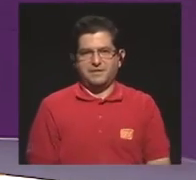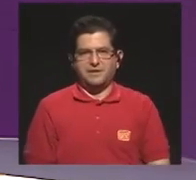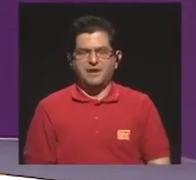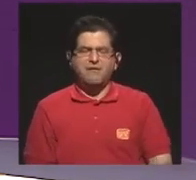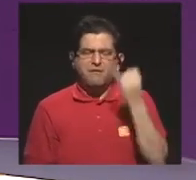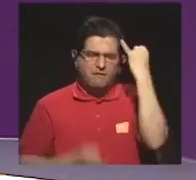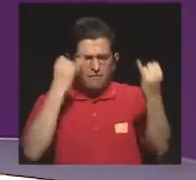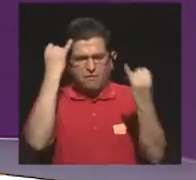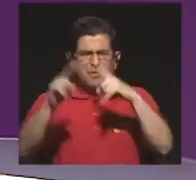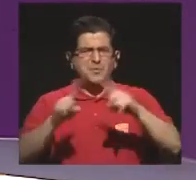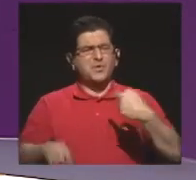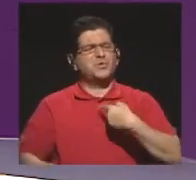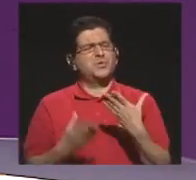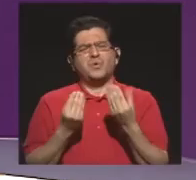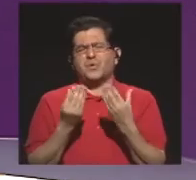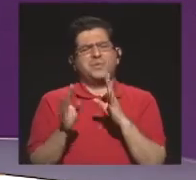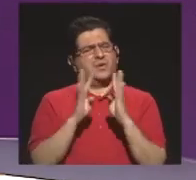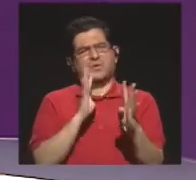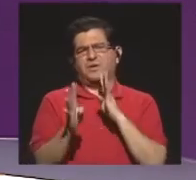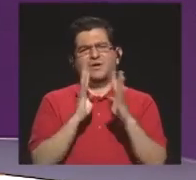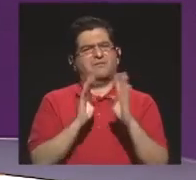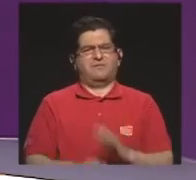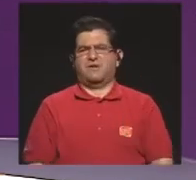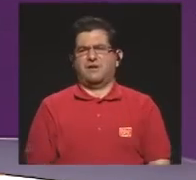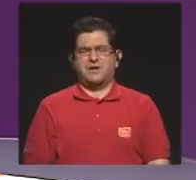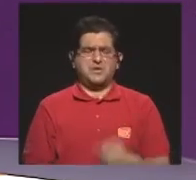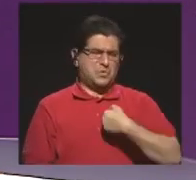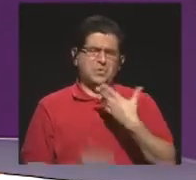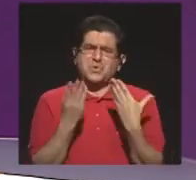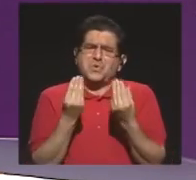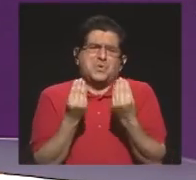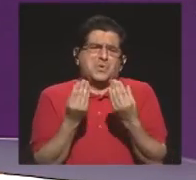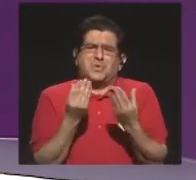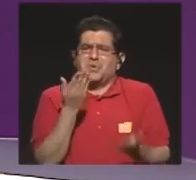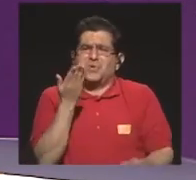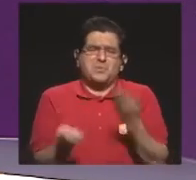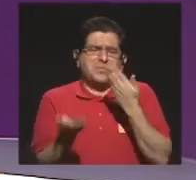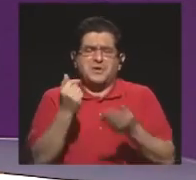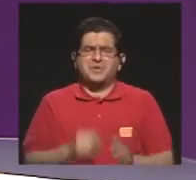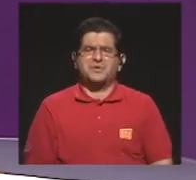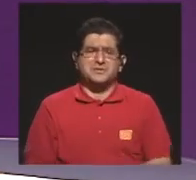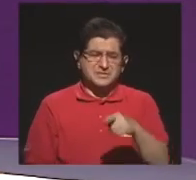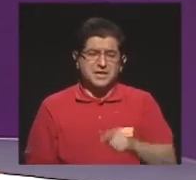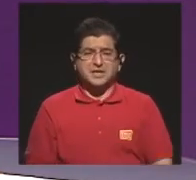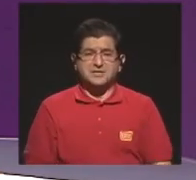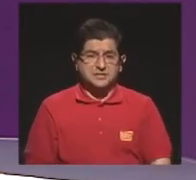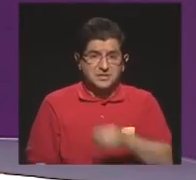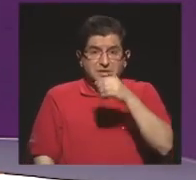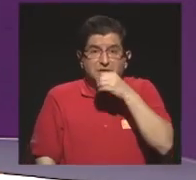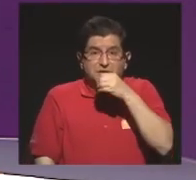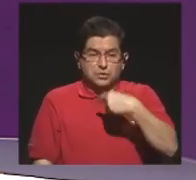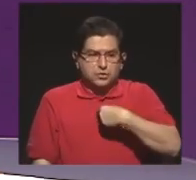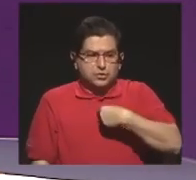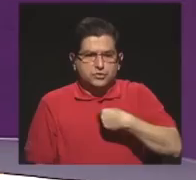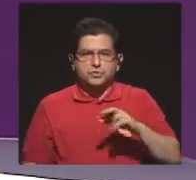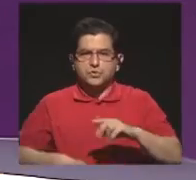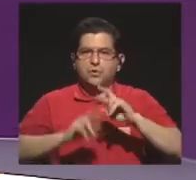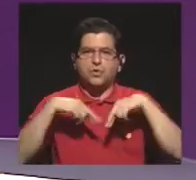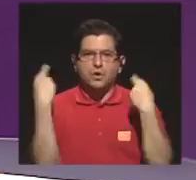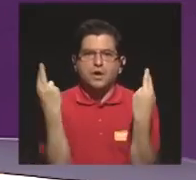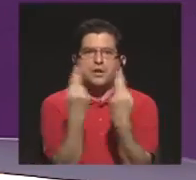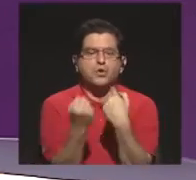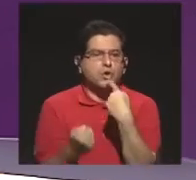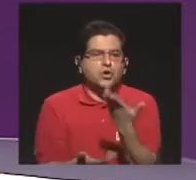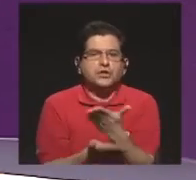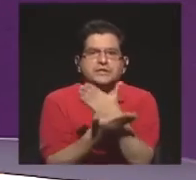muchas ideas, pero hubiera el miedo que me daba hablar. Viera el miedo que me daba tomar el micrófono, viera que cuando yo estaba sesionando, yo